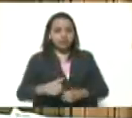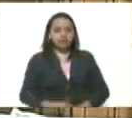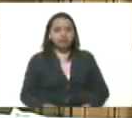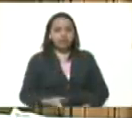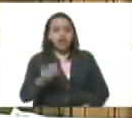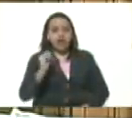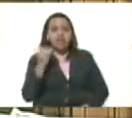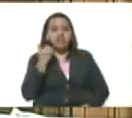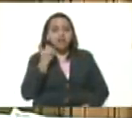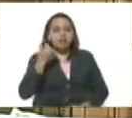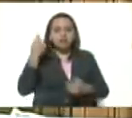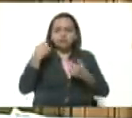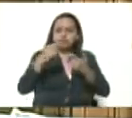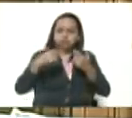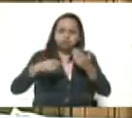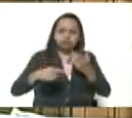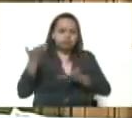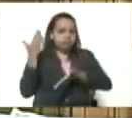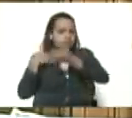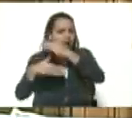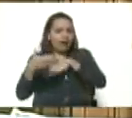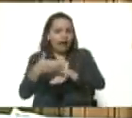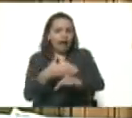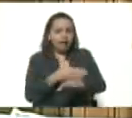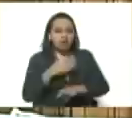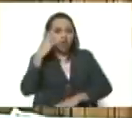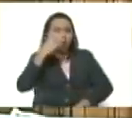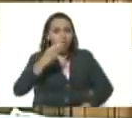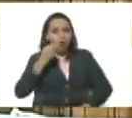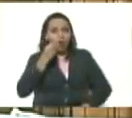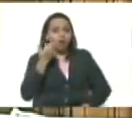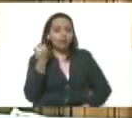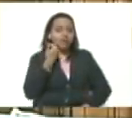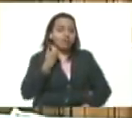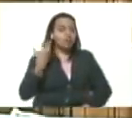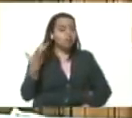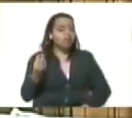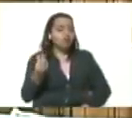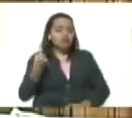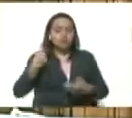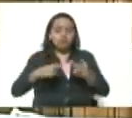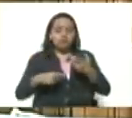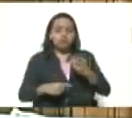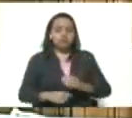Estaba enfermo de varias enfermedades. Tan joven, enfermo de varias enfermedades.